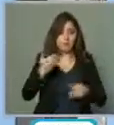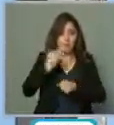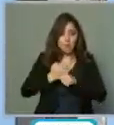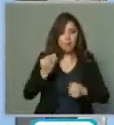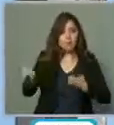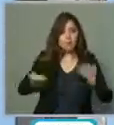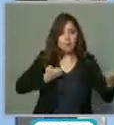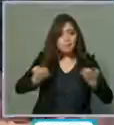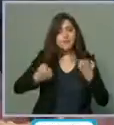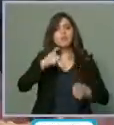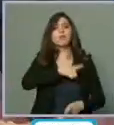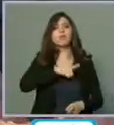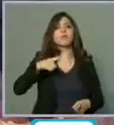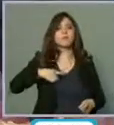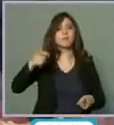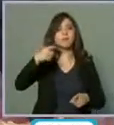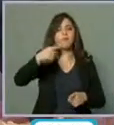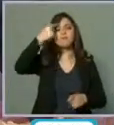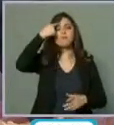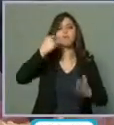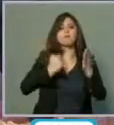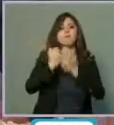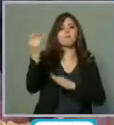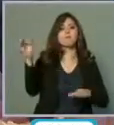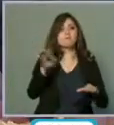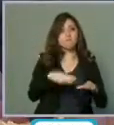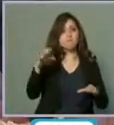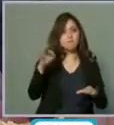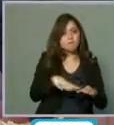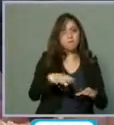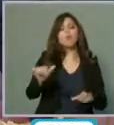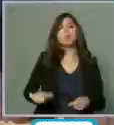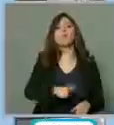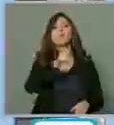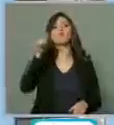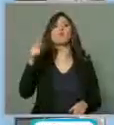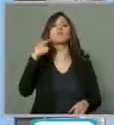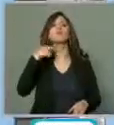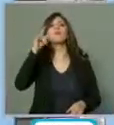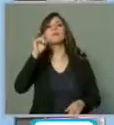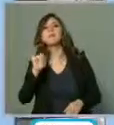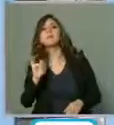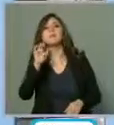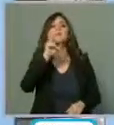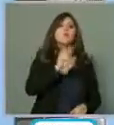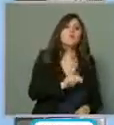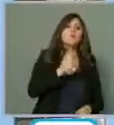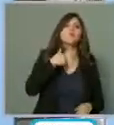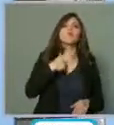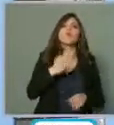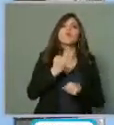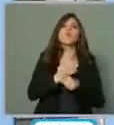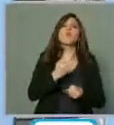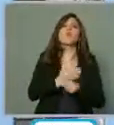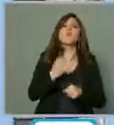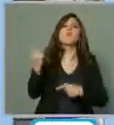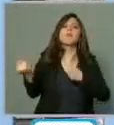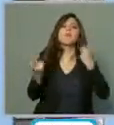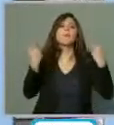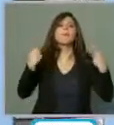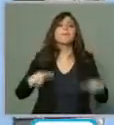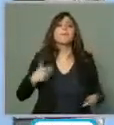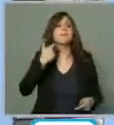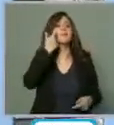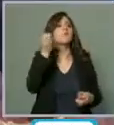a ahorrar. Hoy elige, digo, el famoso principio de placer y realidad que también les he platicado antes, ¿no? Por naturaleza el ser humano busca el